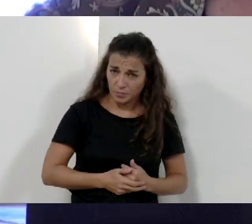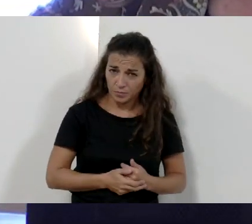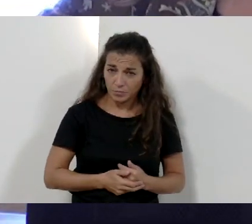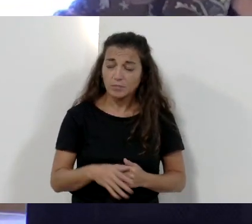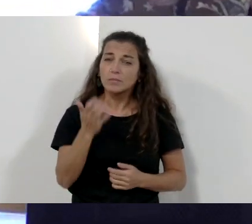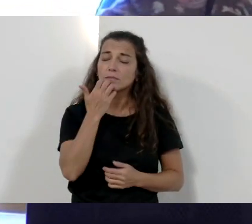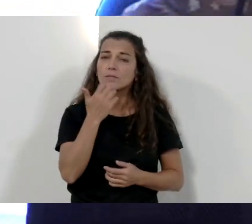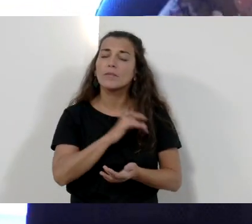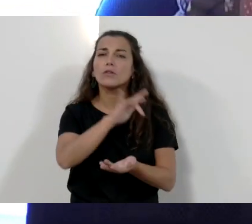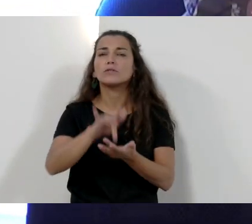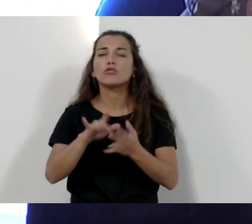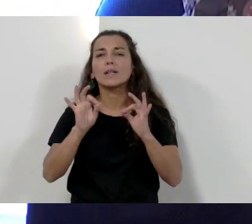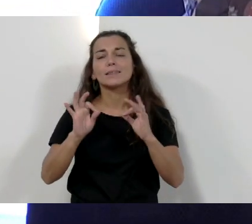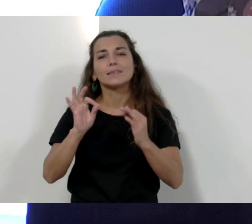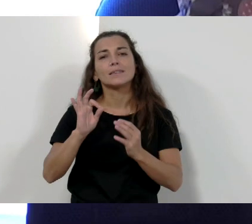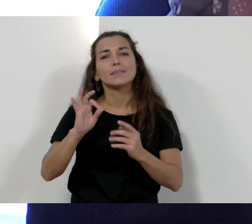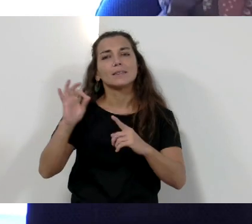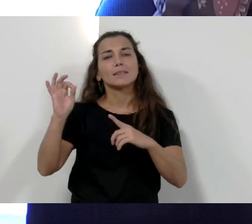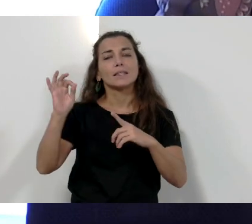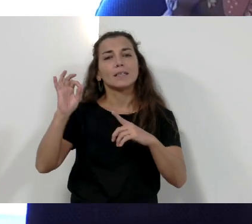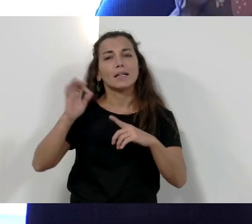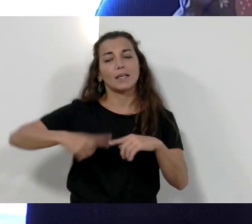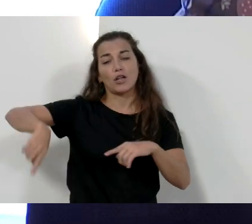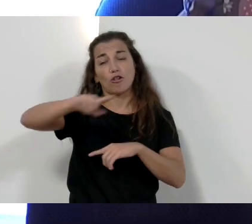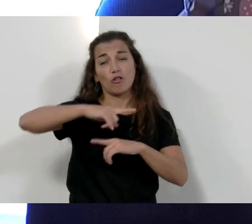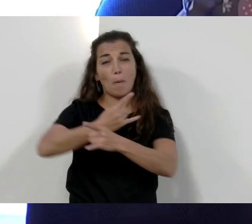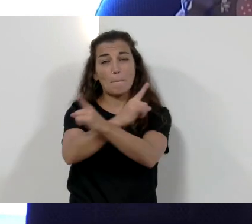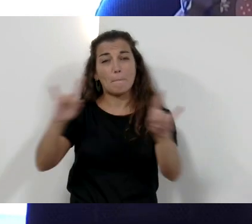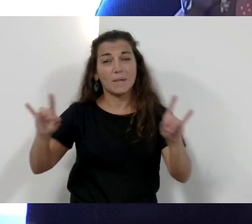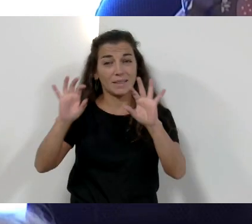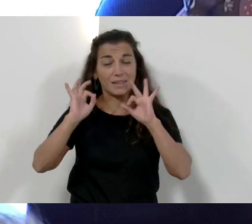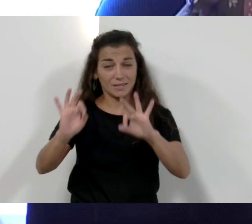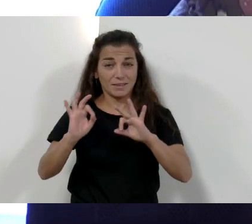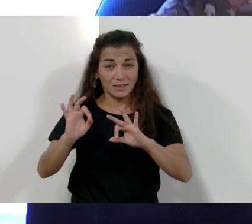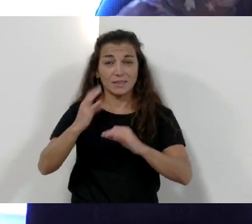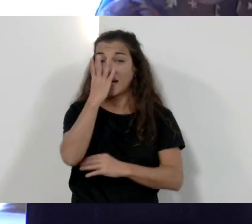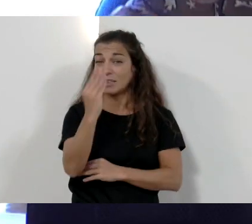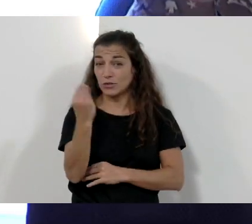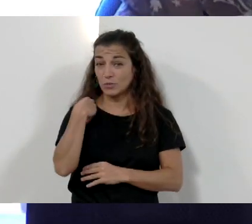van al Parque de Atocha en honor de las víctimas, se encuentran con este tipo de cosas.